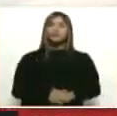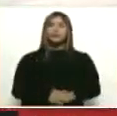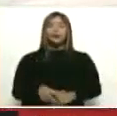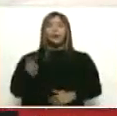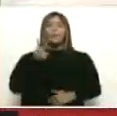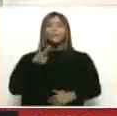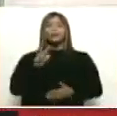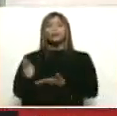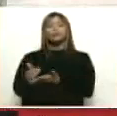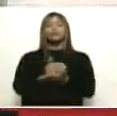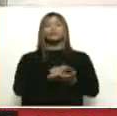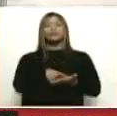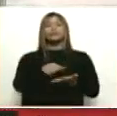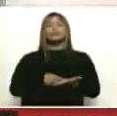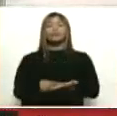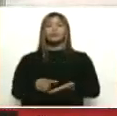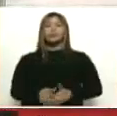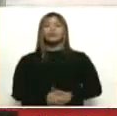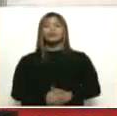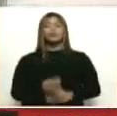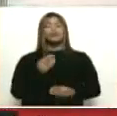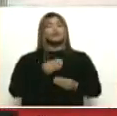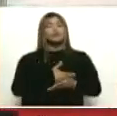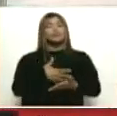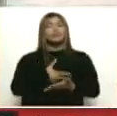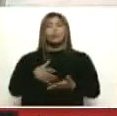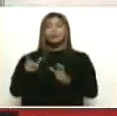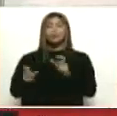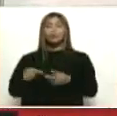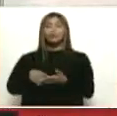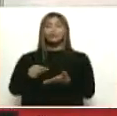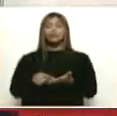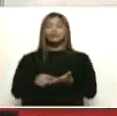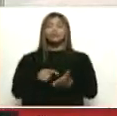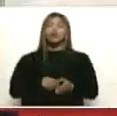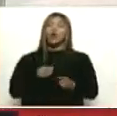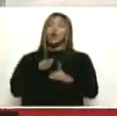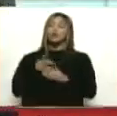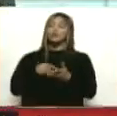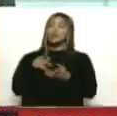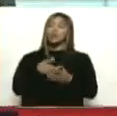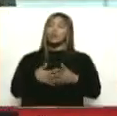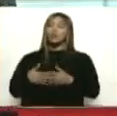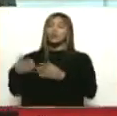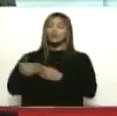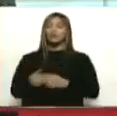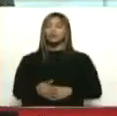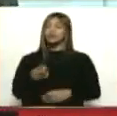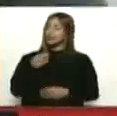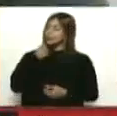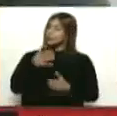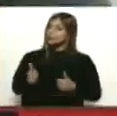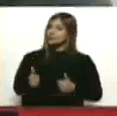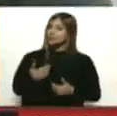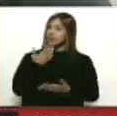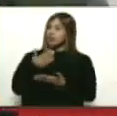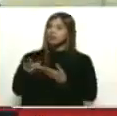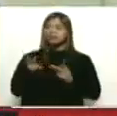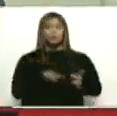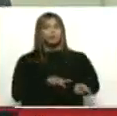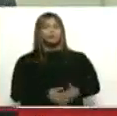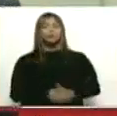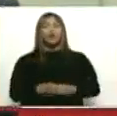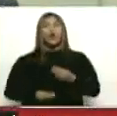Venezuela recogió inclusive firmas, millones de firmas, fueron a los Estados Unidos. ¿Cómo está? Gracias por estar con nosotros. No, muchas gracias por la invitación. ¿Cómo